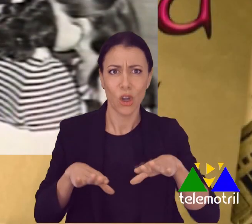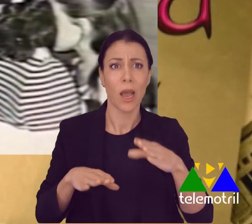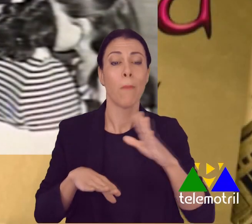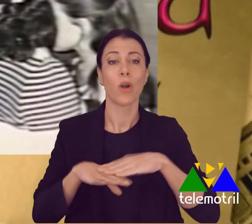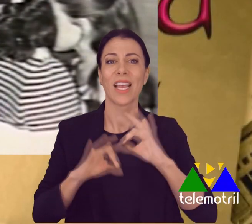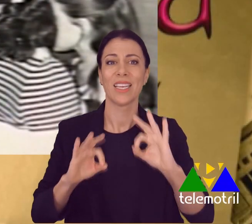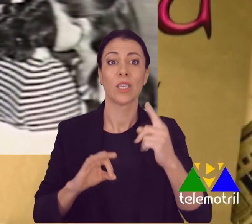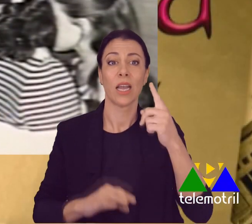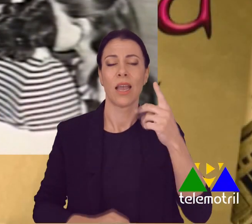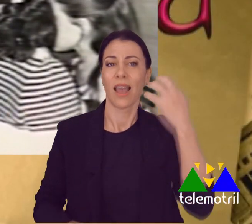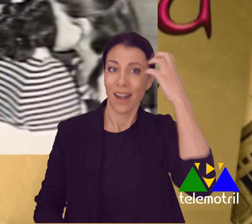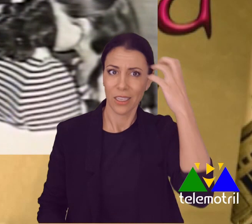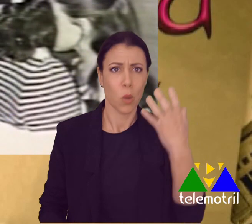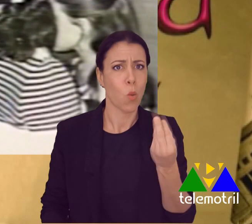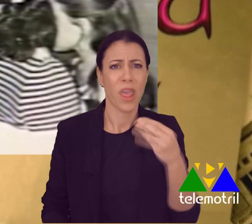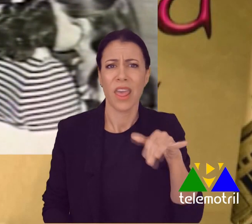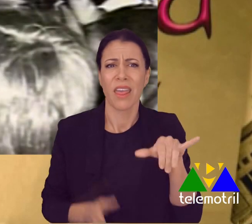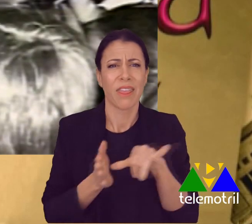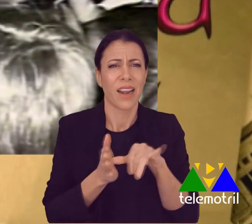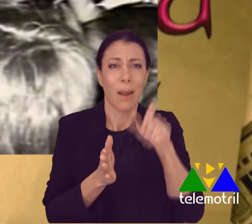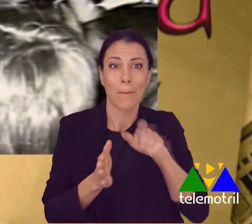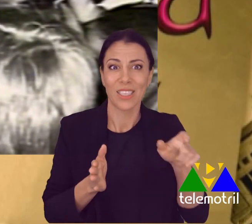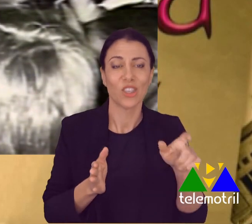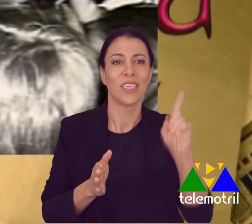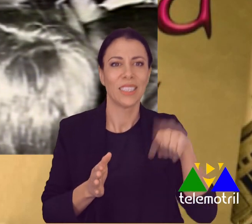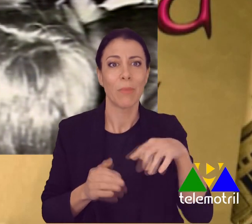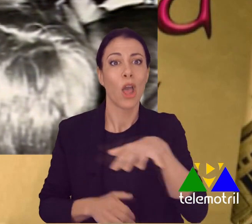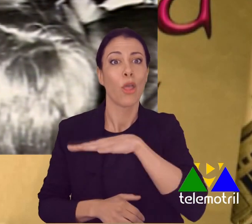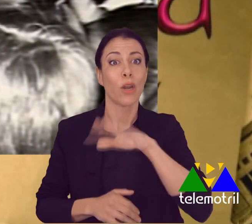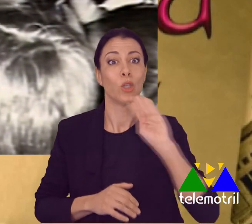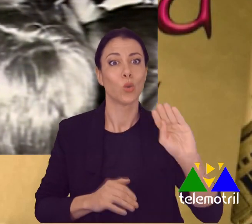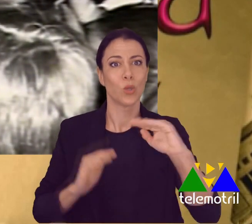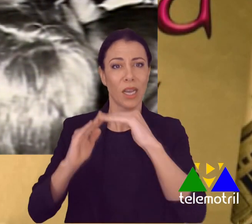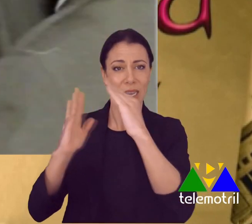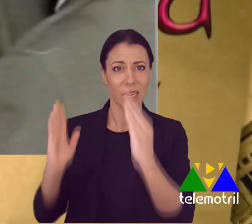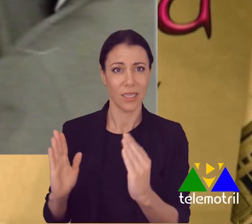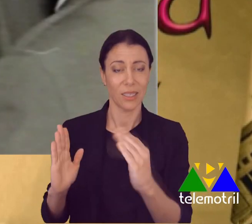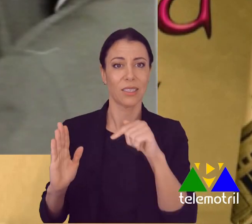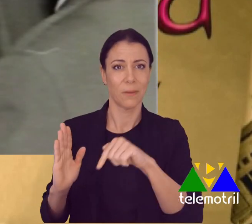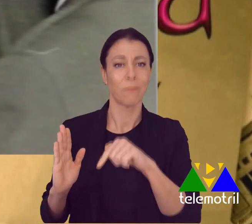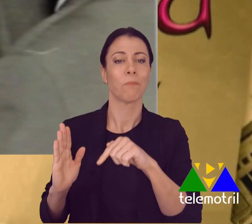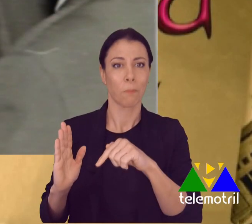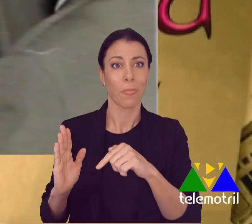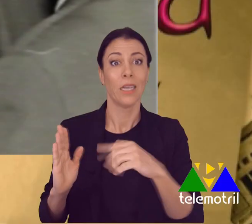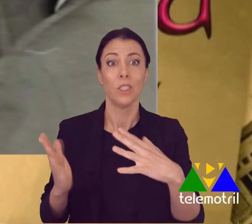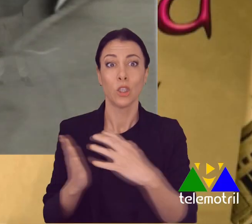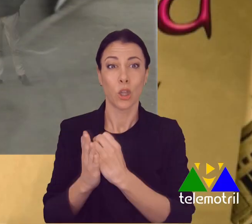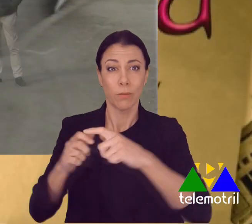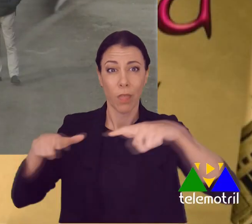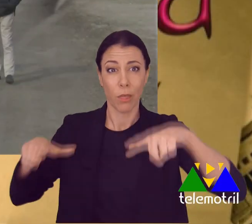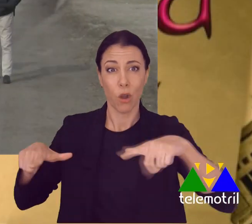cercanos. Les hablábamos de Villa Estrida y de esa finca de El Vasco, ¿no?, que hablábamos, que toda esa finca